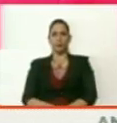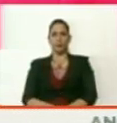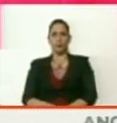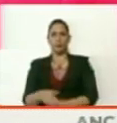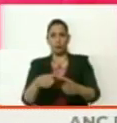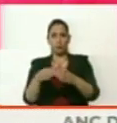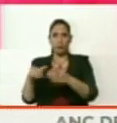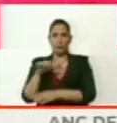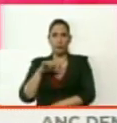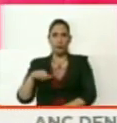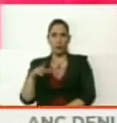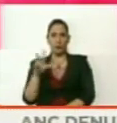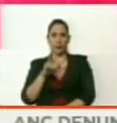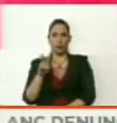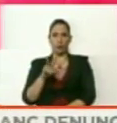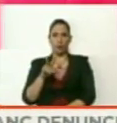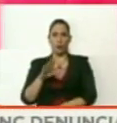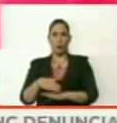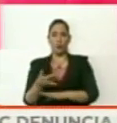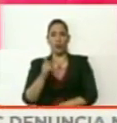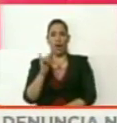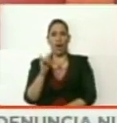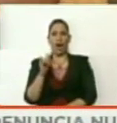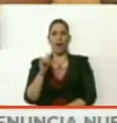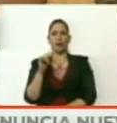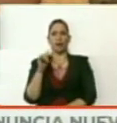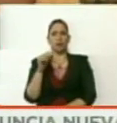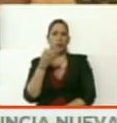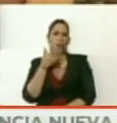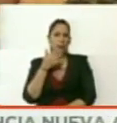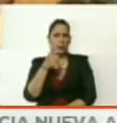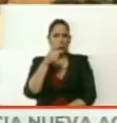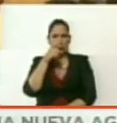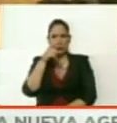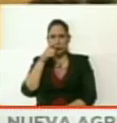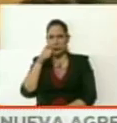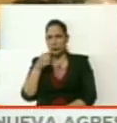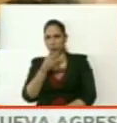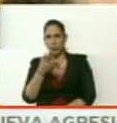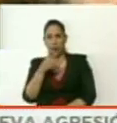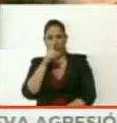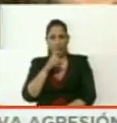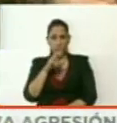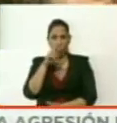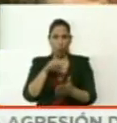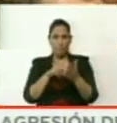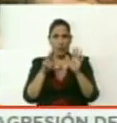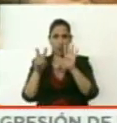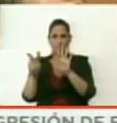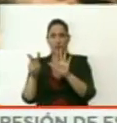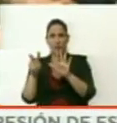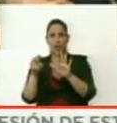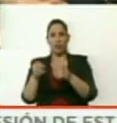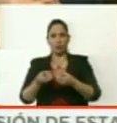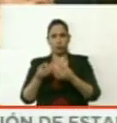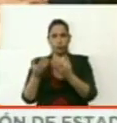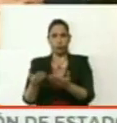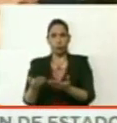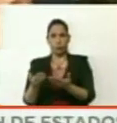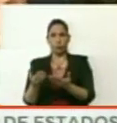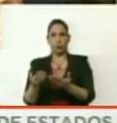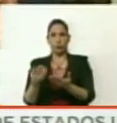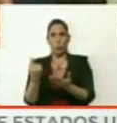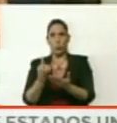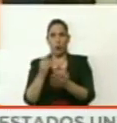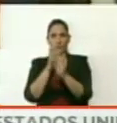venezolano. Porque si hay la mera sospecha de que usted en el año 2007 recibió, que era la única